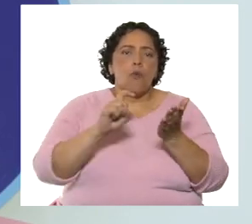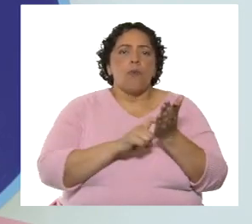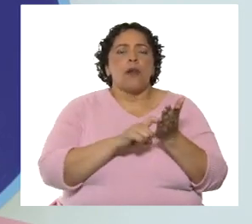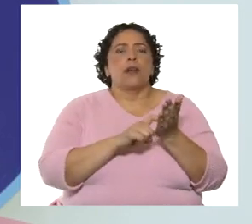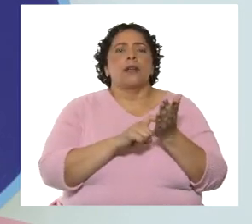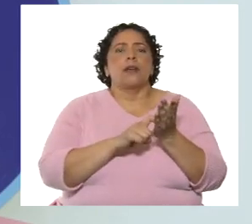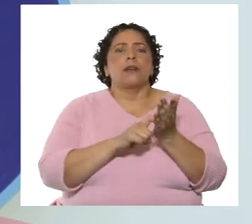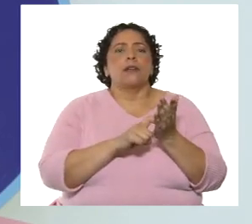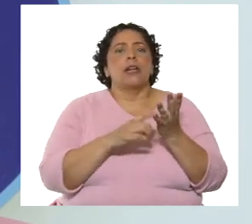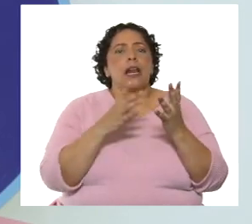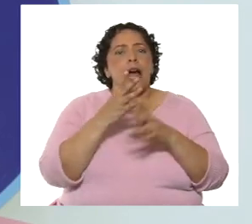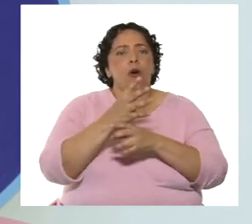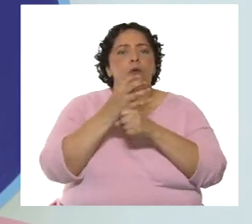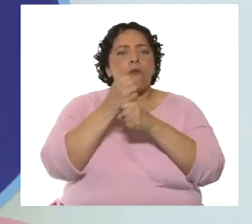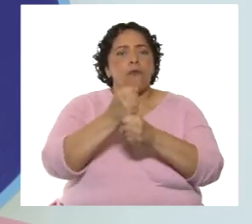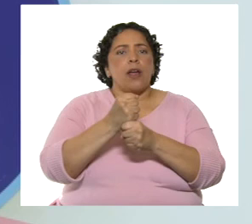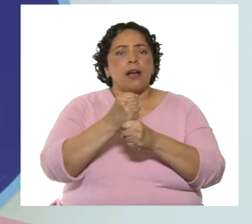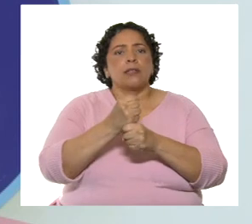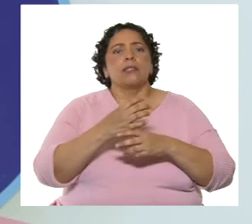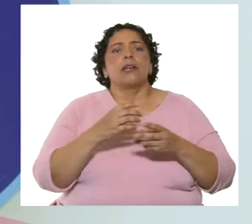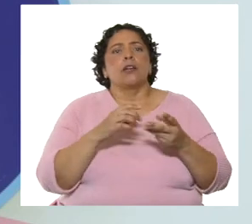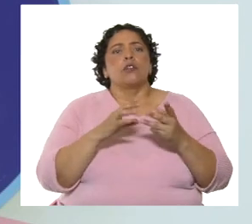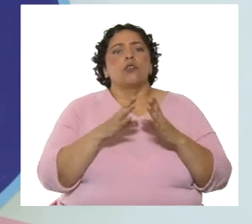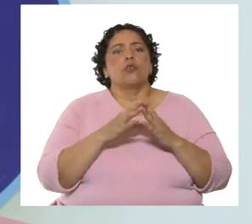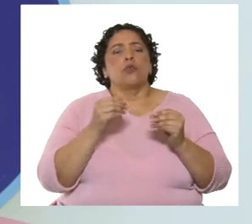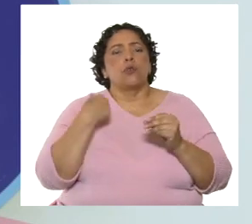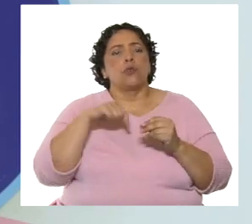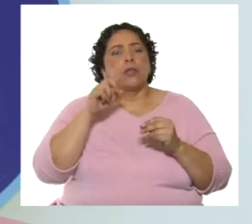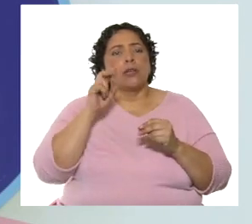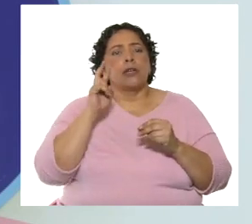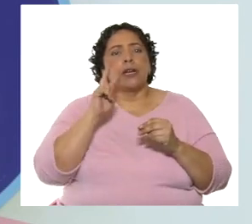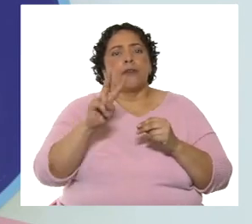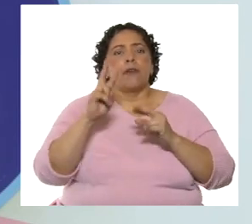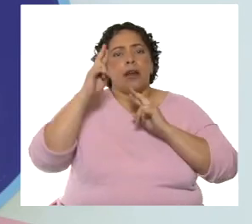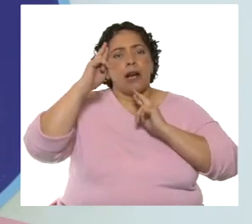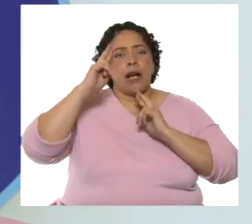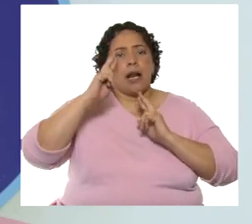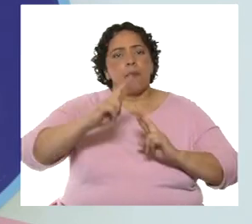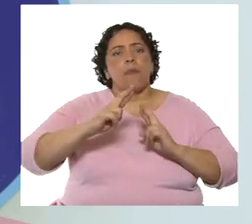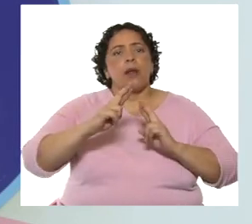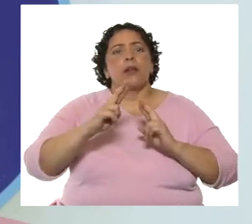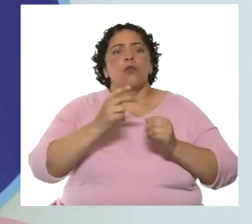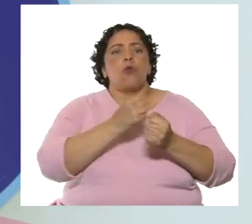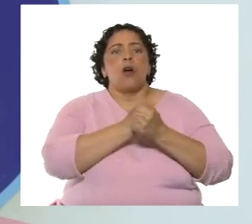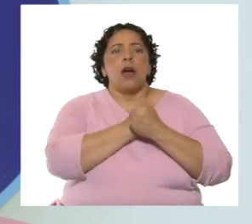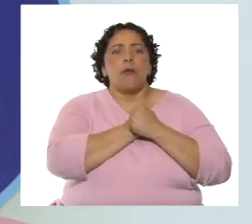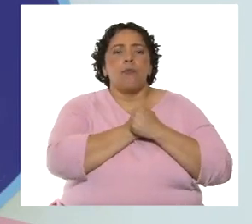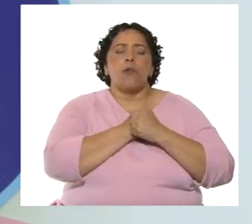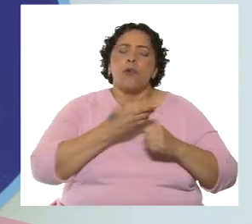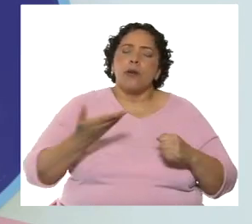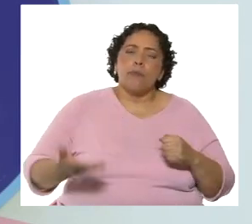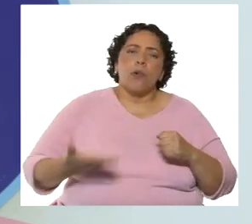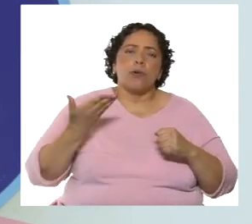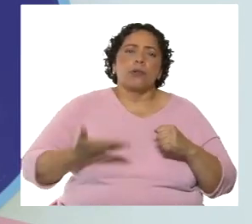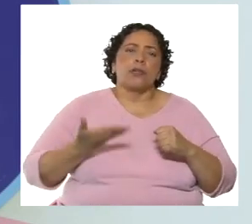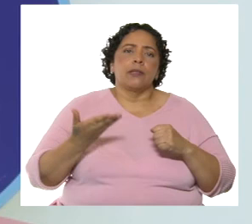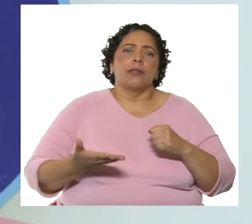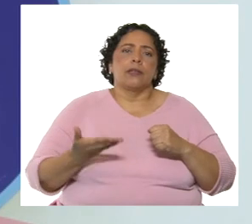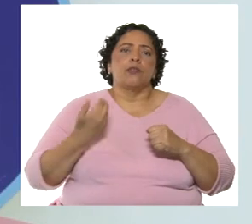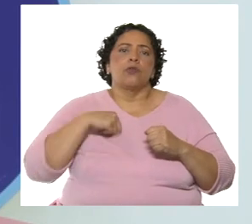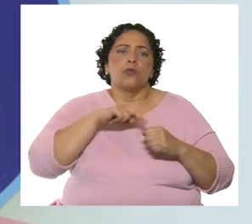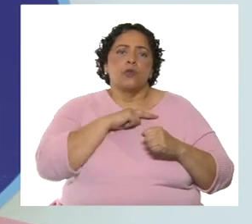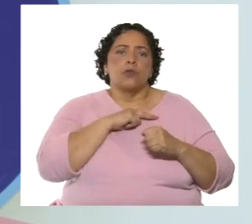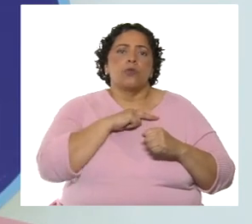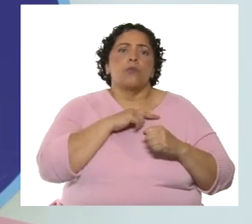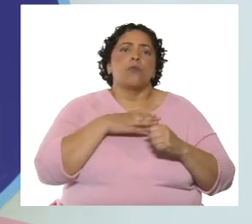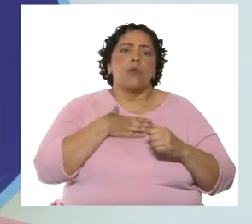pedagógicas. La confianza, lo que tiene que ver con el respeto, lo que tiene que ver con el amor, es importantísimo que